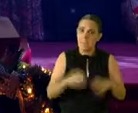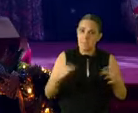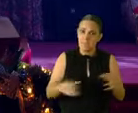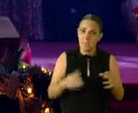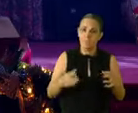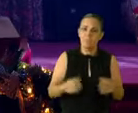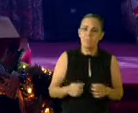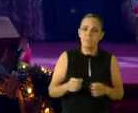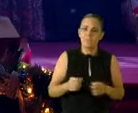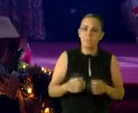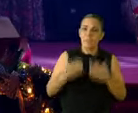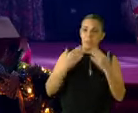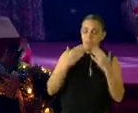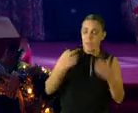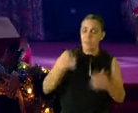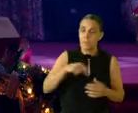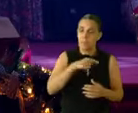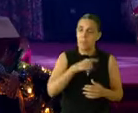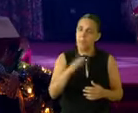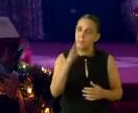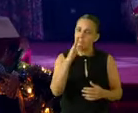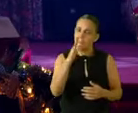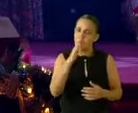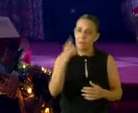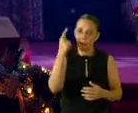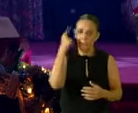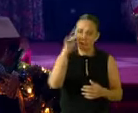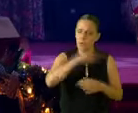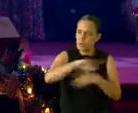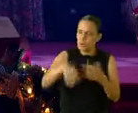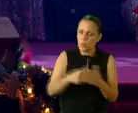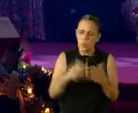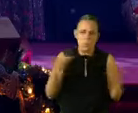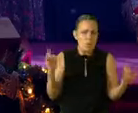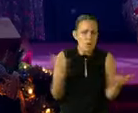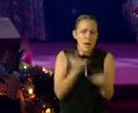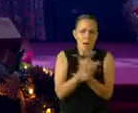amor que derramó allí en cada uno de nuestros corazones.